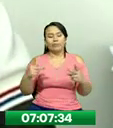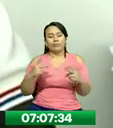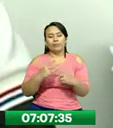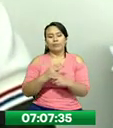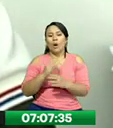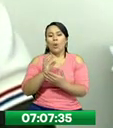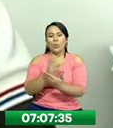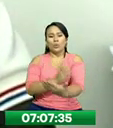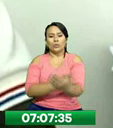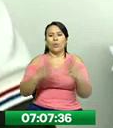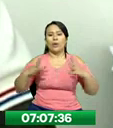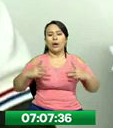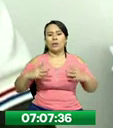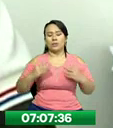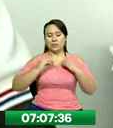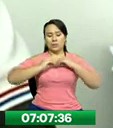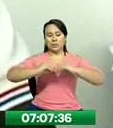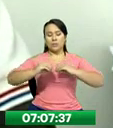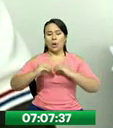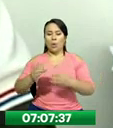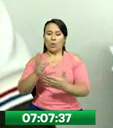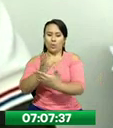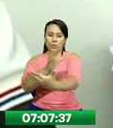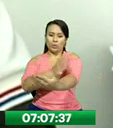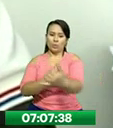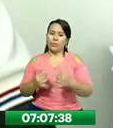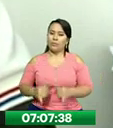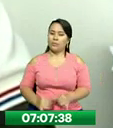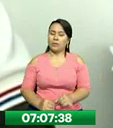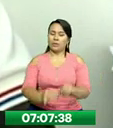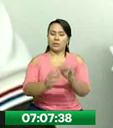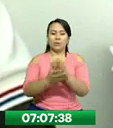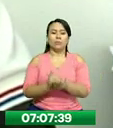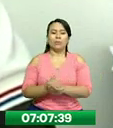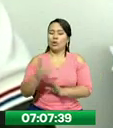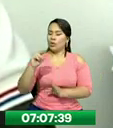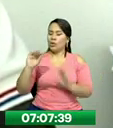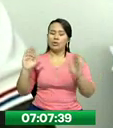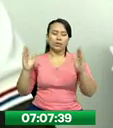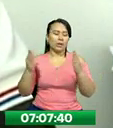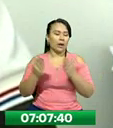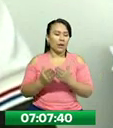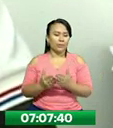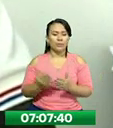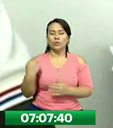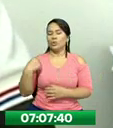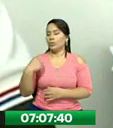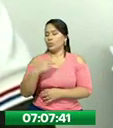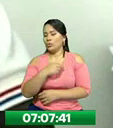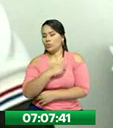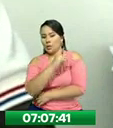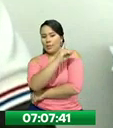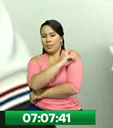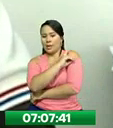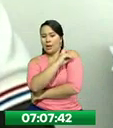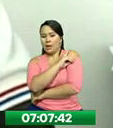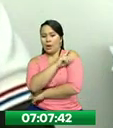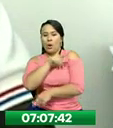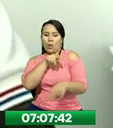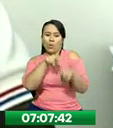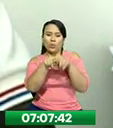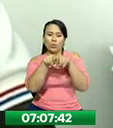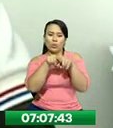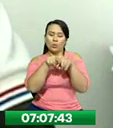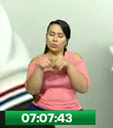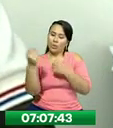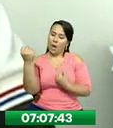cursos vacacionales, en los cursos permanentes, no cerramos. Nuestros representantes de los cursos permanentes